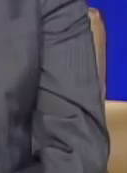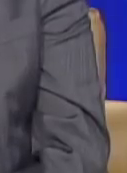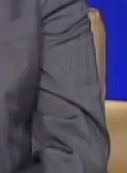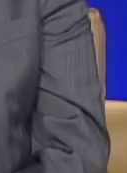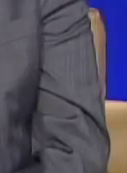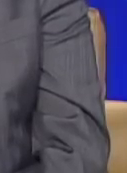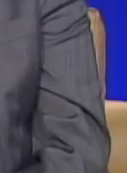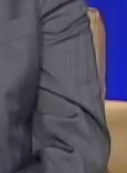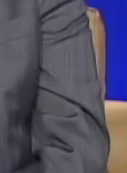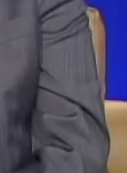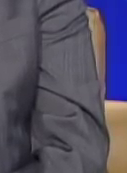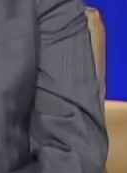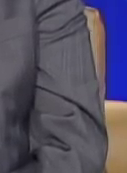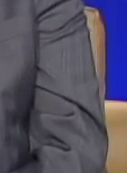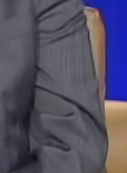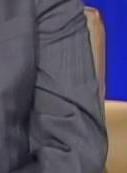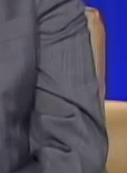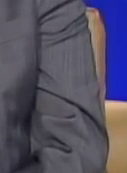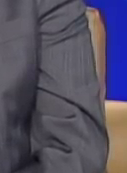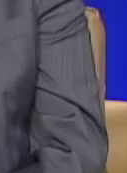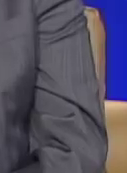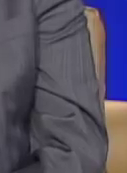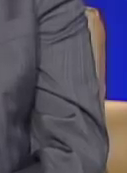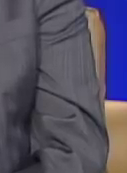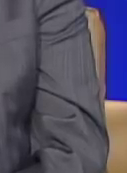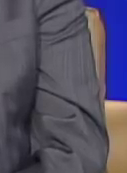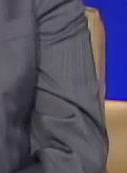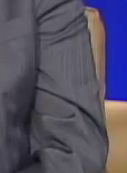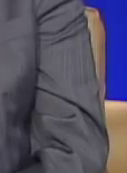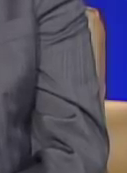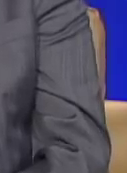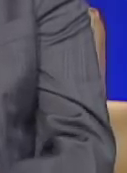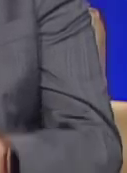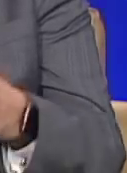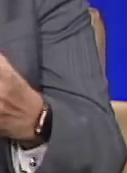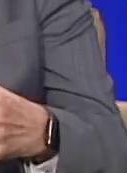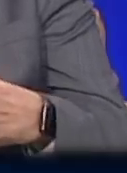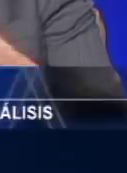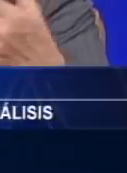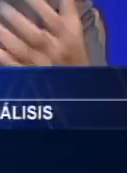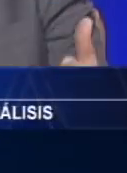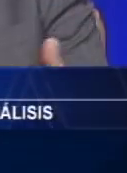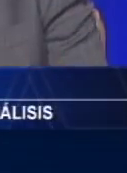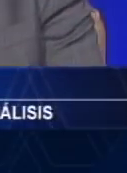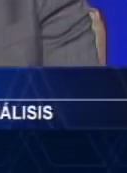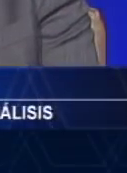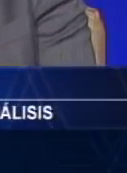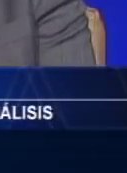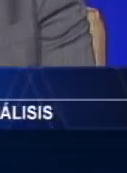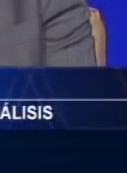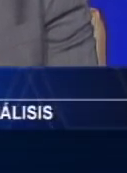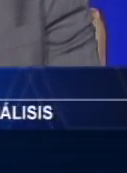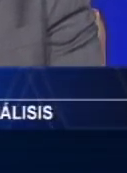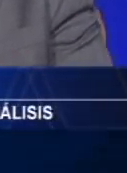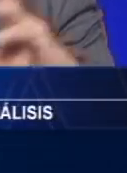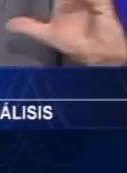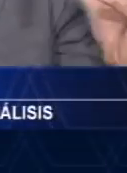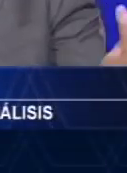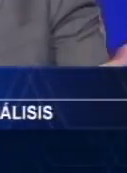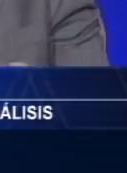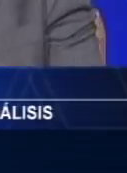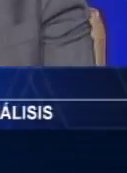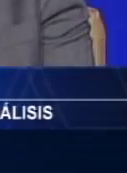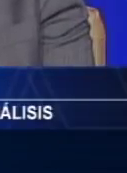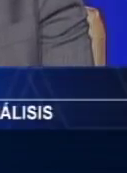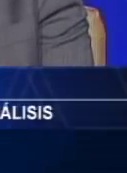bueno mira creo que los bancos y el sistema de las relaciones de